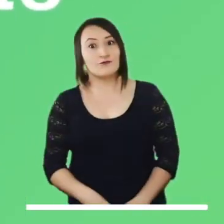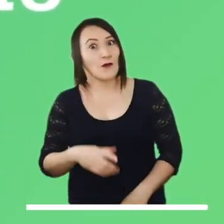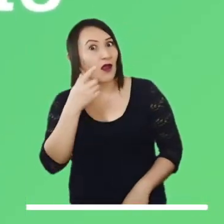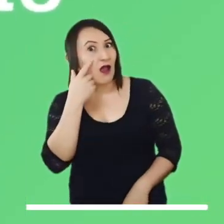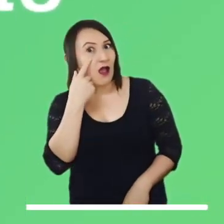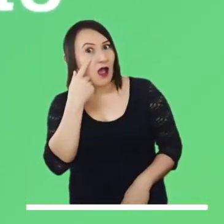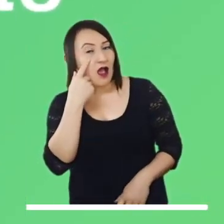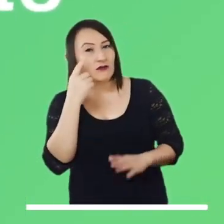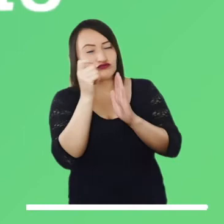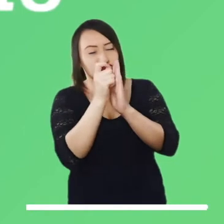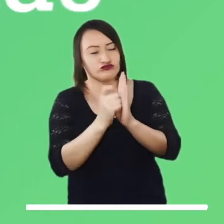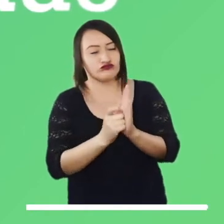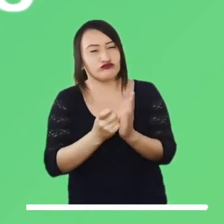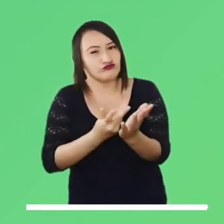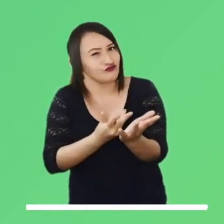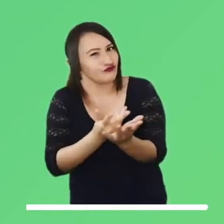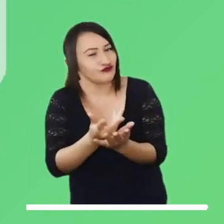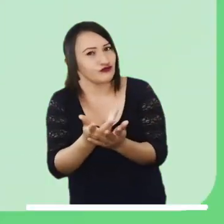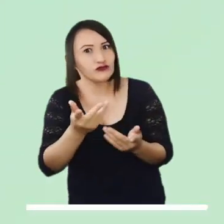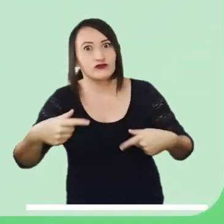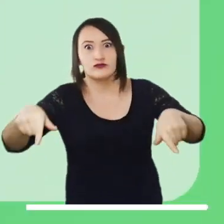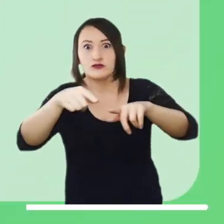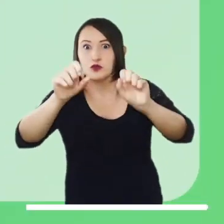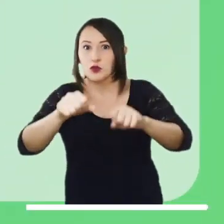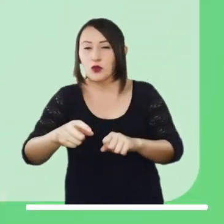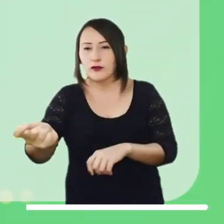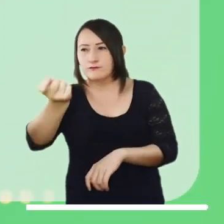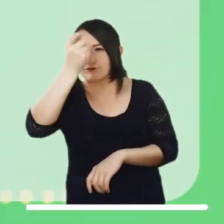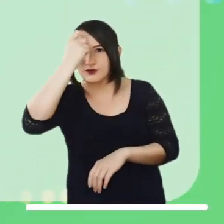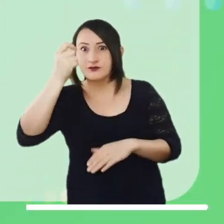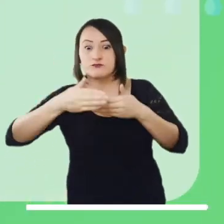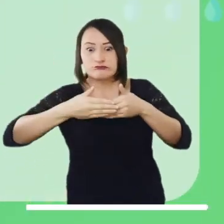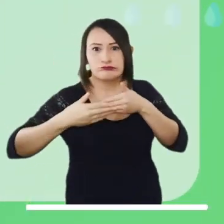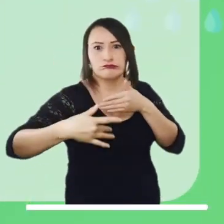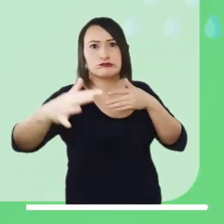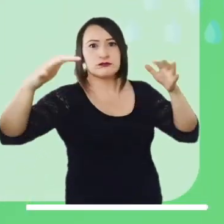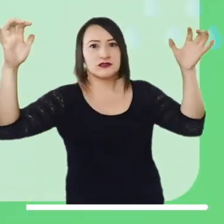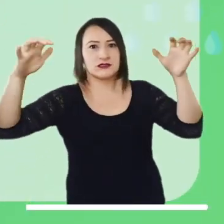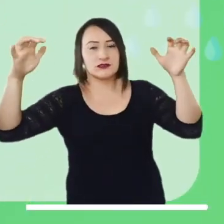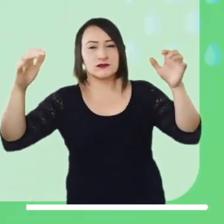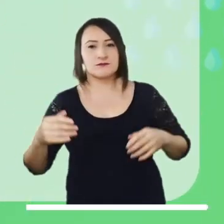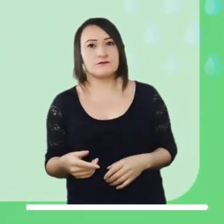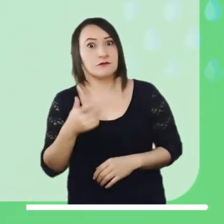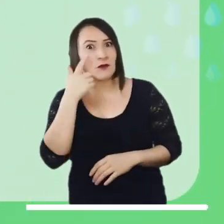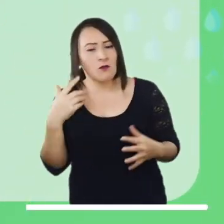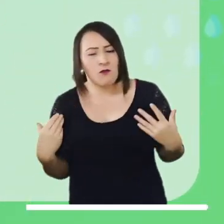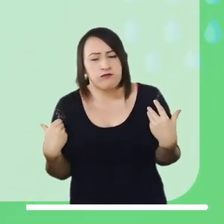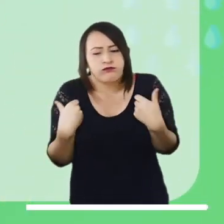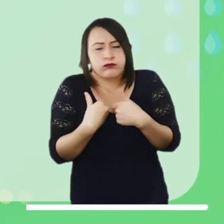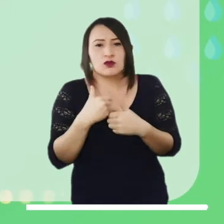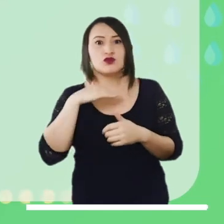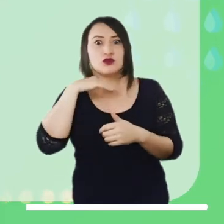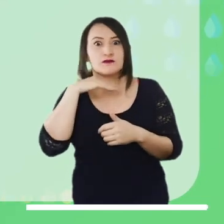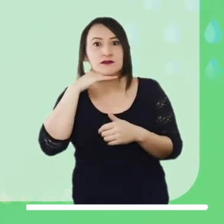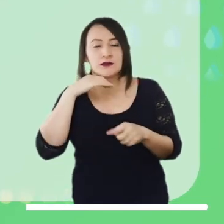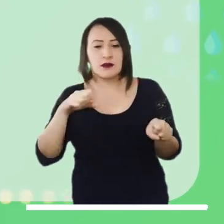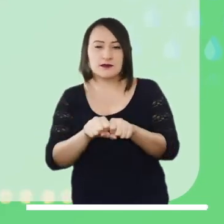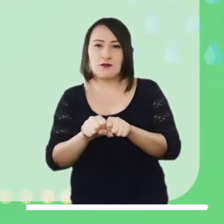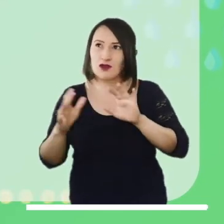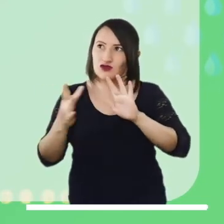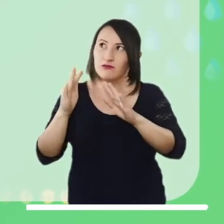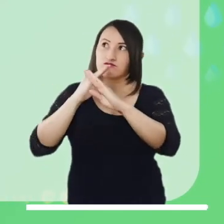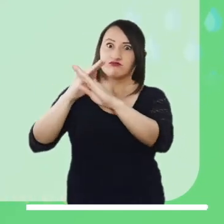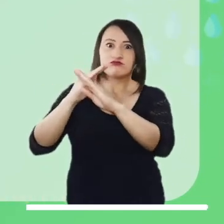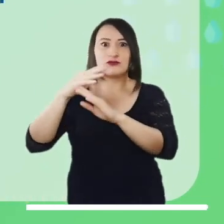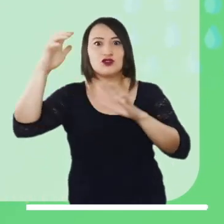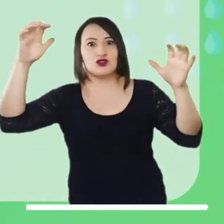Estas son algunas recomendaciones para tener en cuenta durante esta temporada de lluvias. Procure estar bien abrigado, utilizar